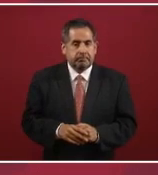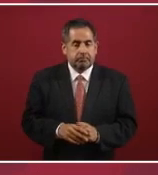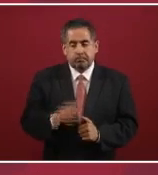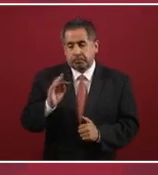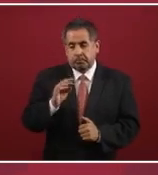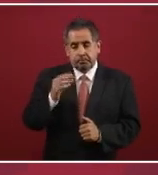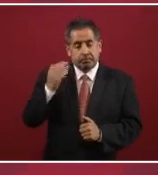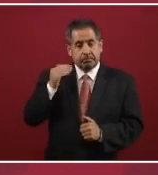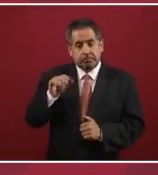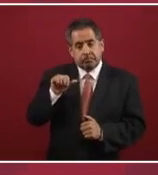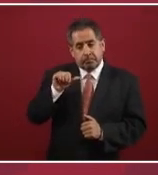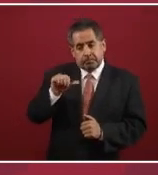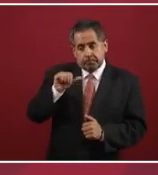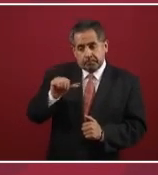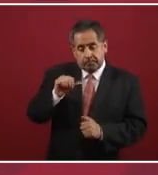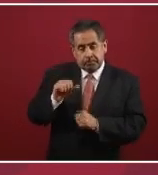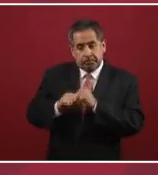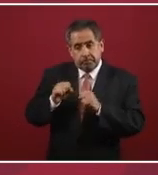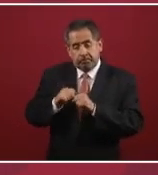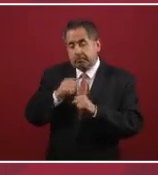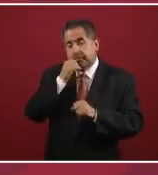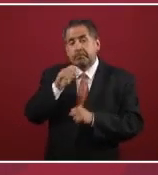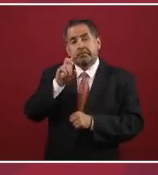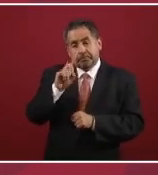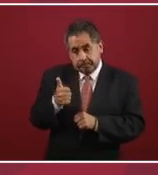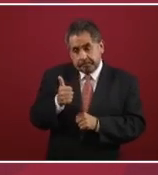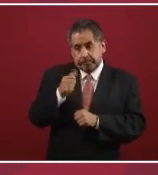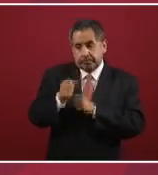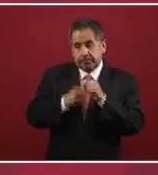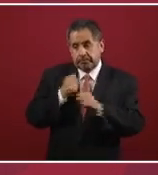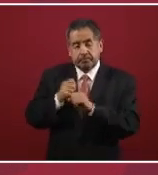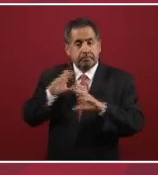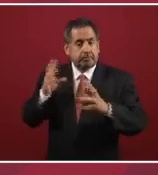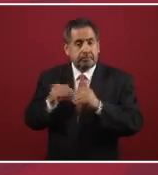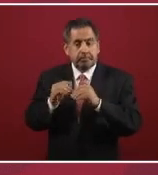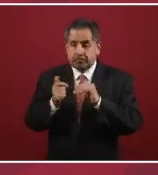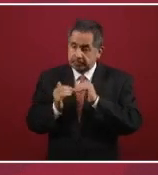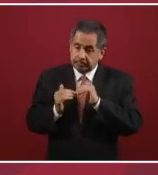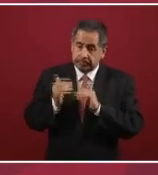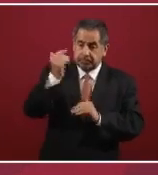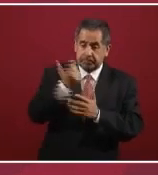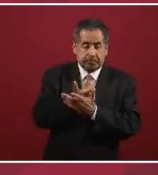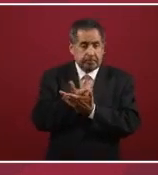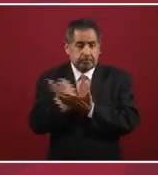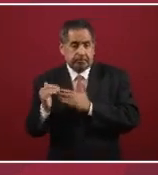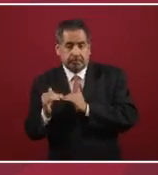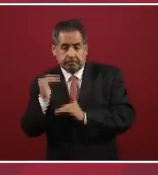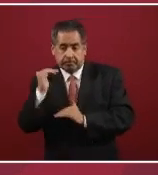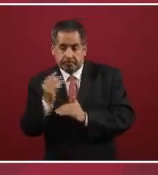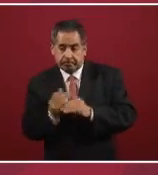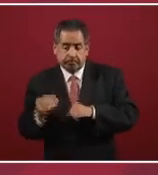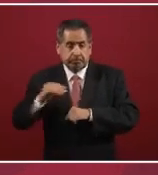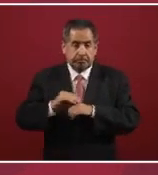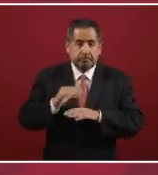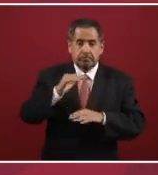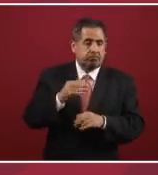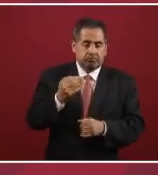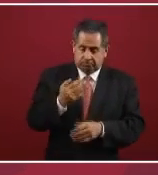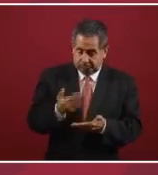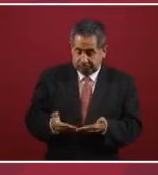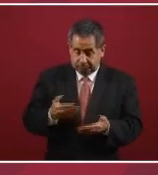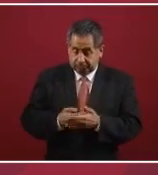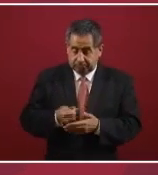en 16 años en 36 años no había aumentado el salario mínimo como este